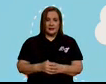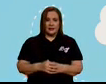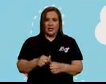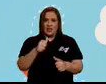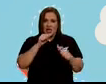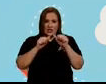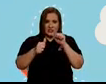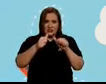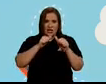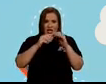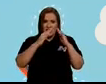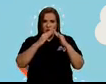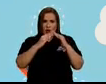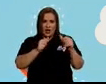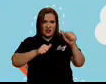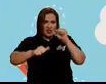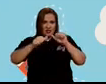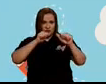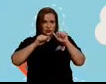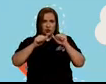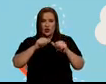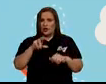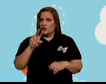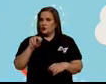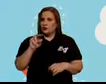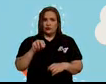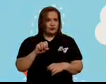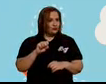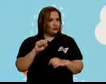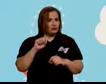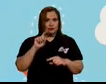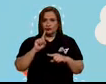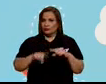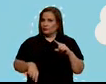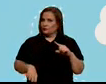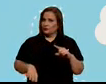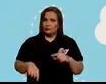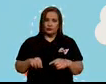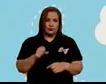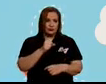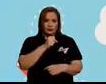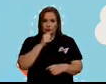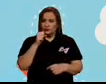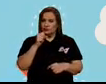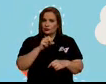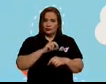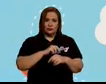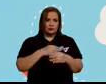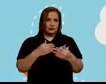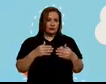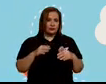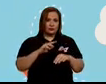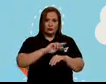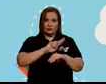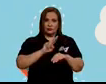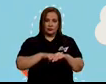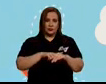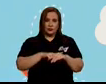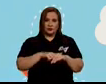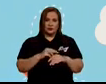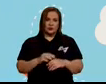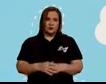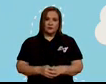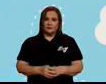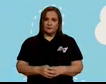diversión nocturna no se puede tocar el himno nacional. Nunca se iza la bandera al compás